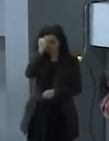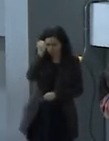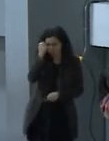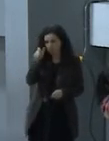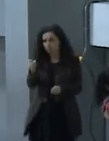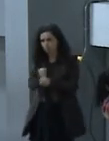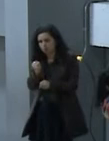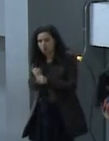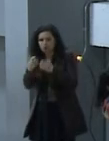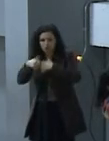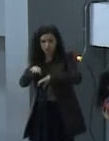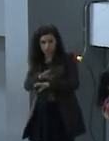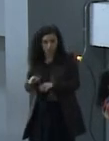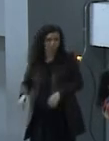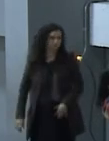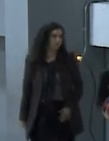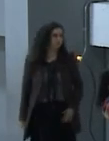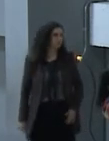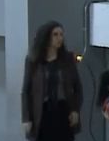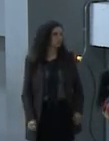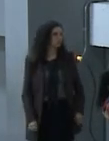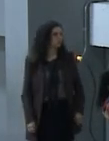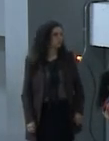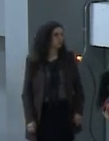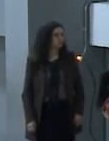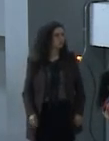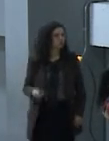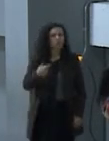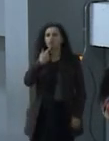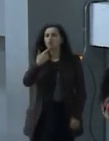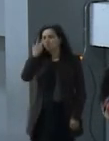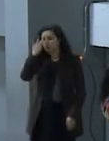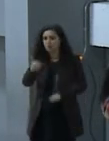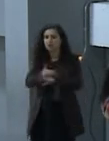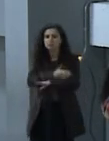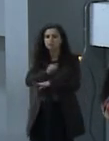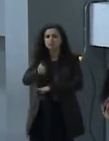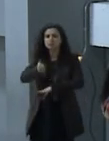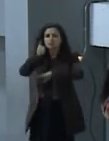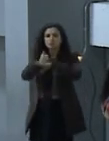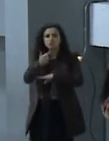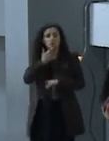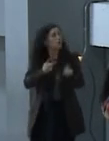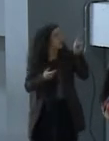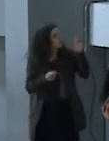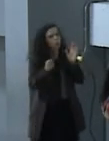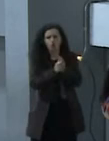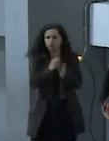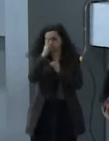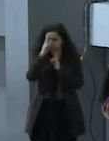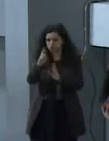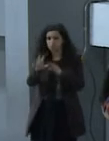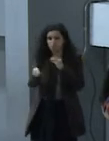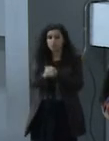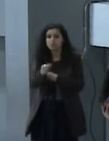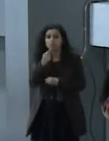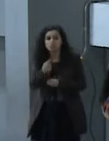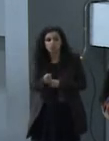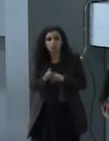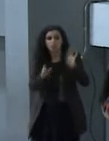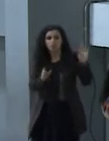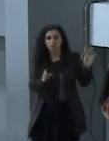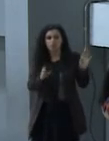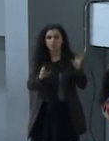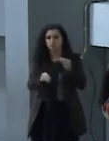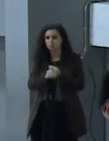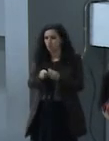empleados, funcionarios. ¿Por qué lo resalto? Aquí el rector ha mencionado que ese punto se ha respetado y también habló de